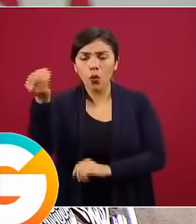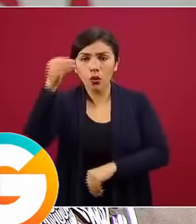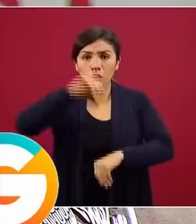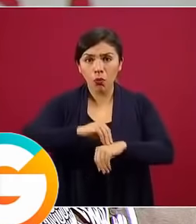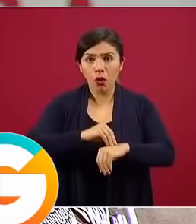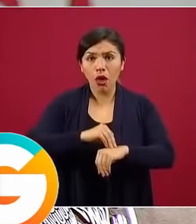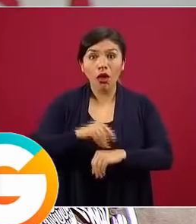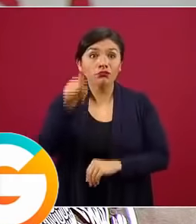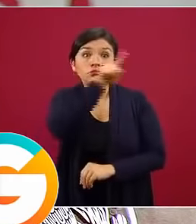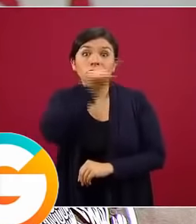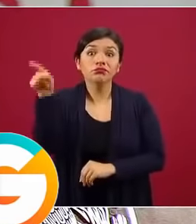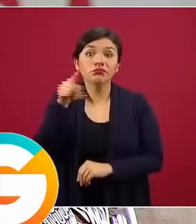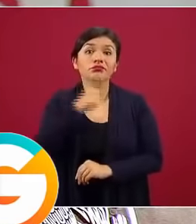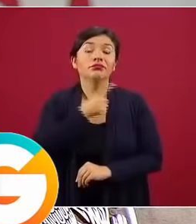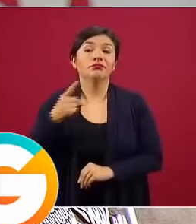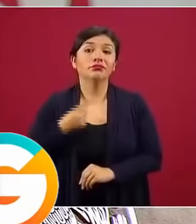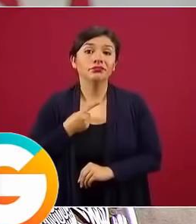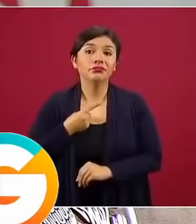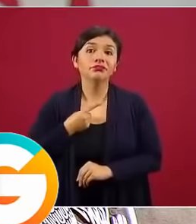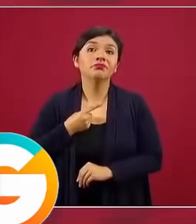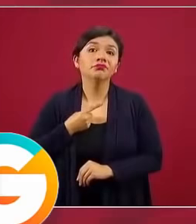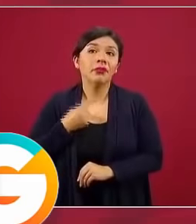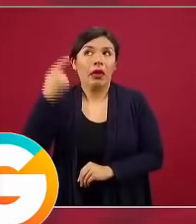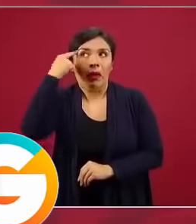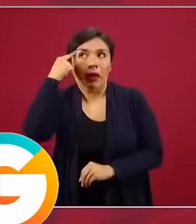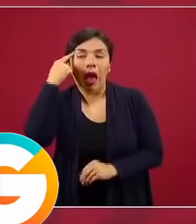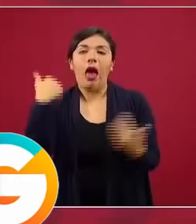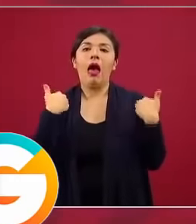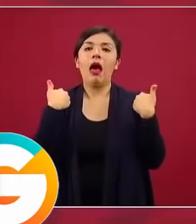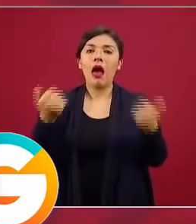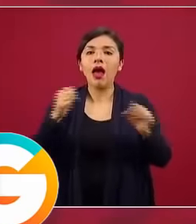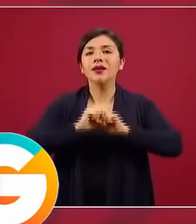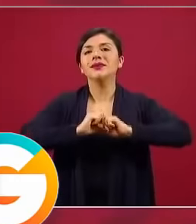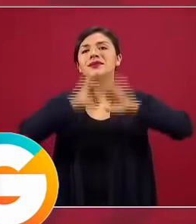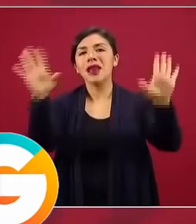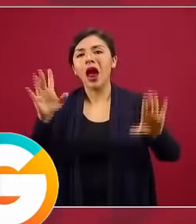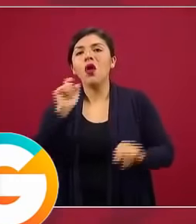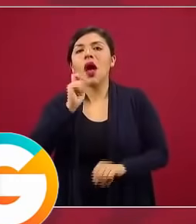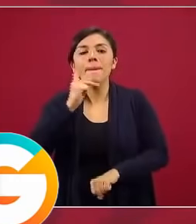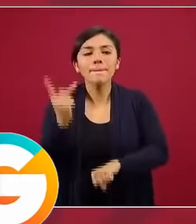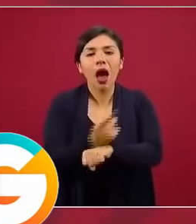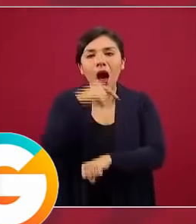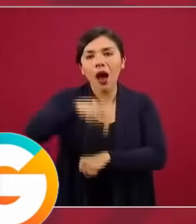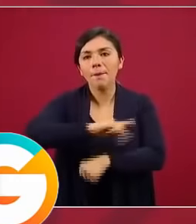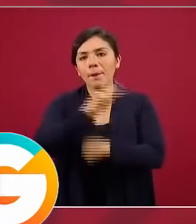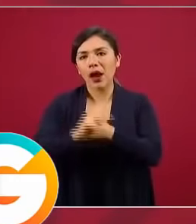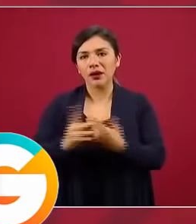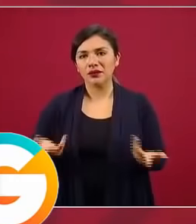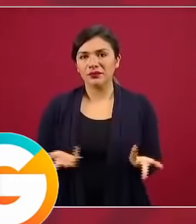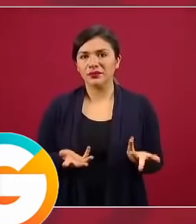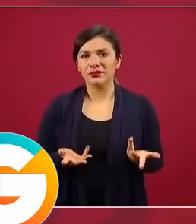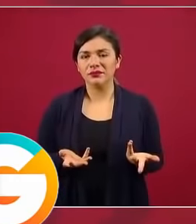pues van a tener más claridad de lo que está sucediendo.